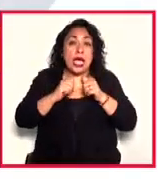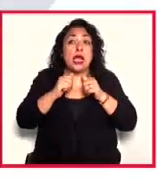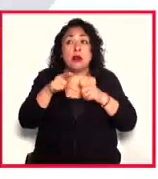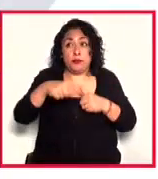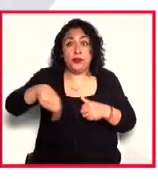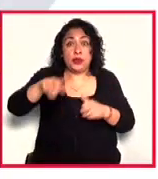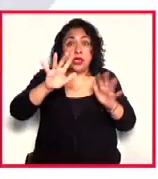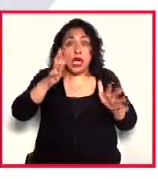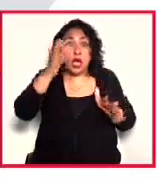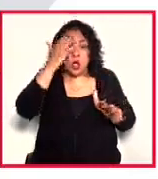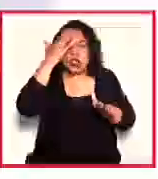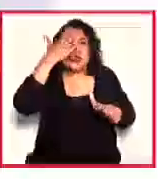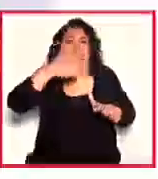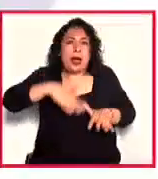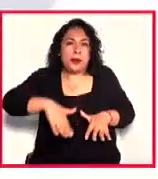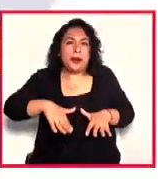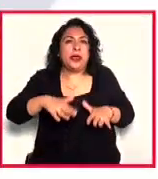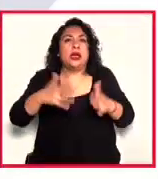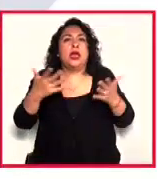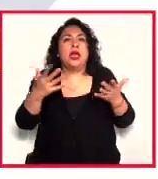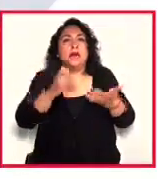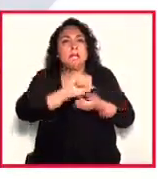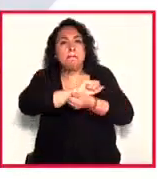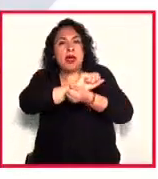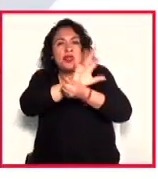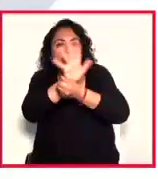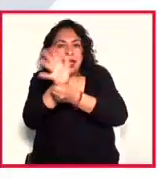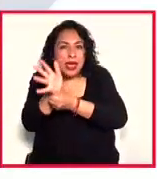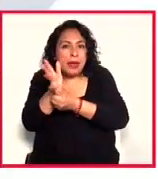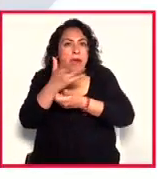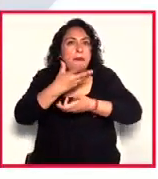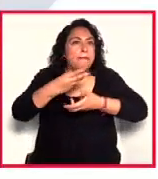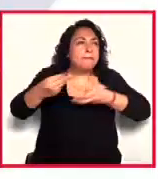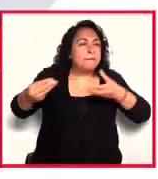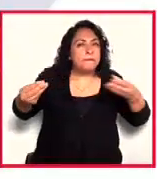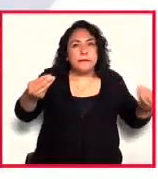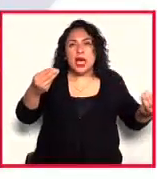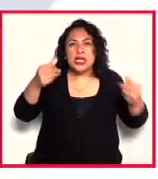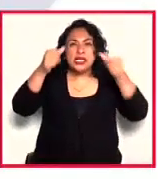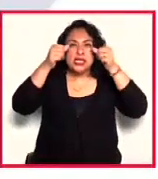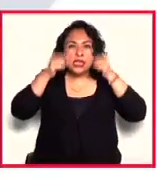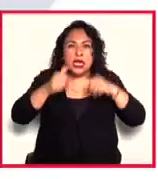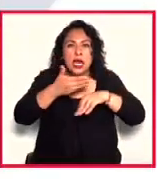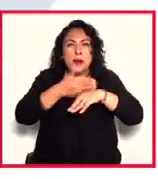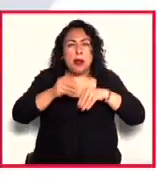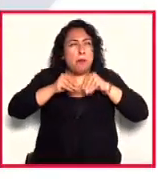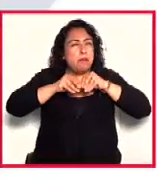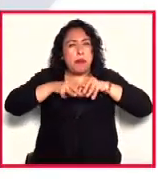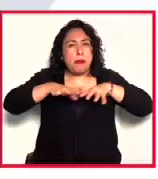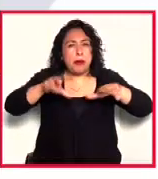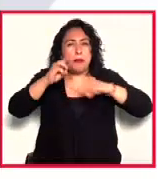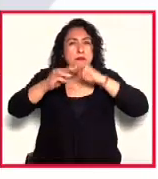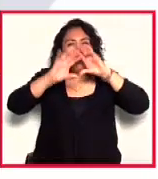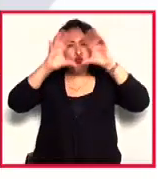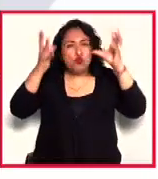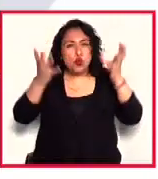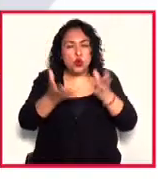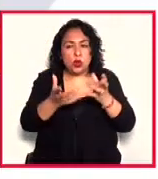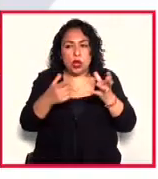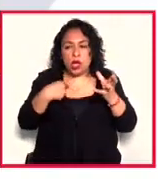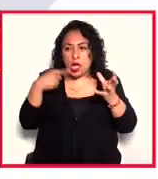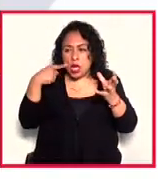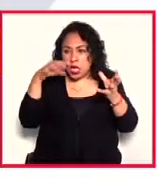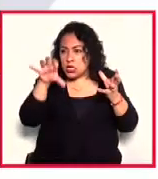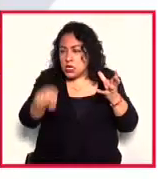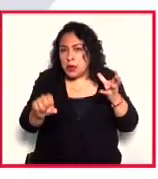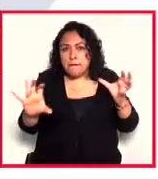conozcan saben que se trata de una pandemia de ceguera blanca que empieza a inundar el mundo entero. Y yo dije, esto es perfecto,